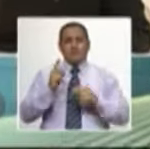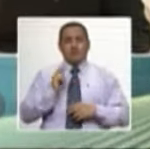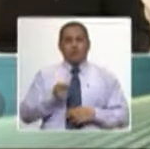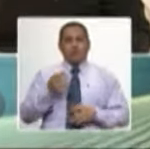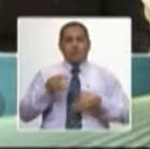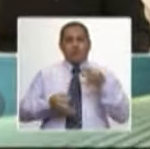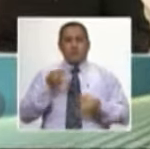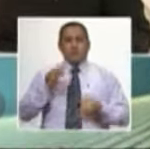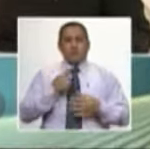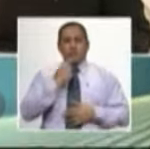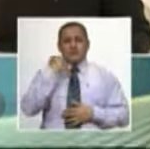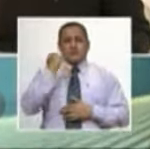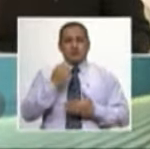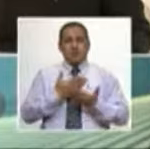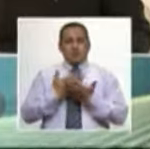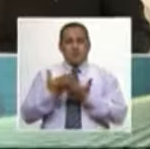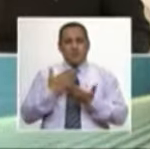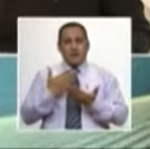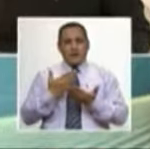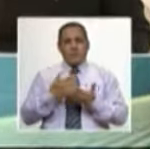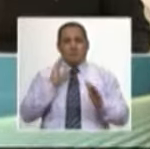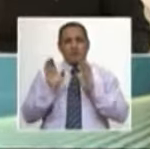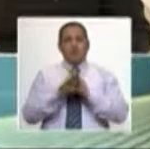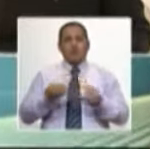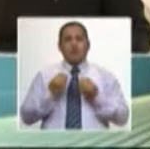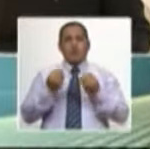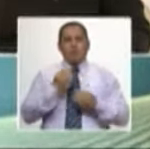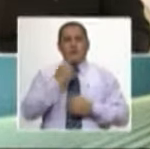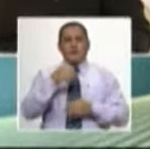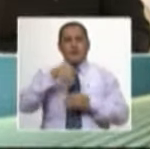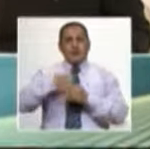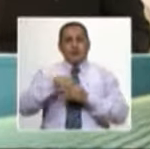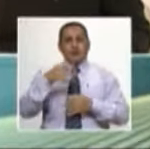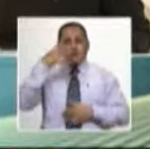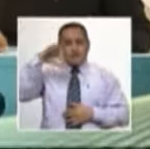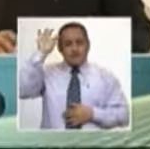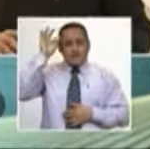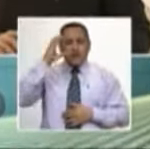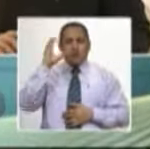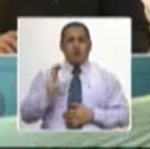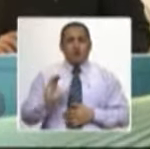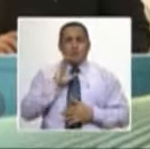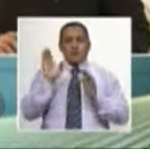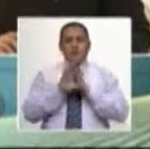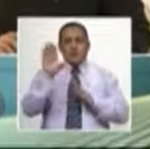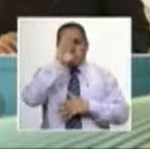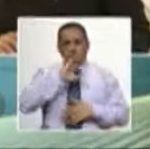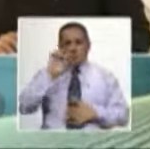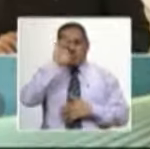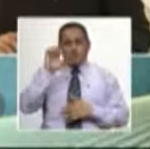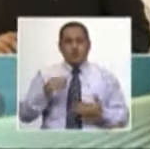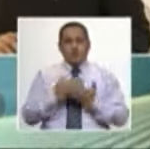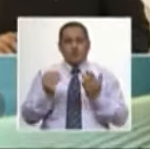el derecho comparado, ¿no? Por ejemplo, vemos cómo es la elección en Chile, en Colombia, en países de Europa, ¿no? Donde